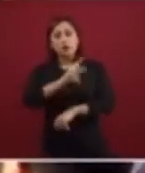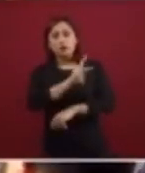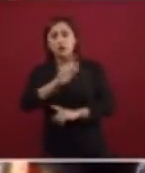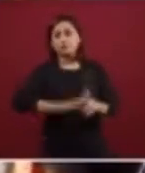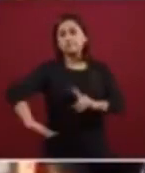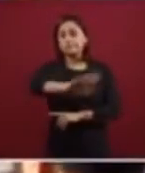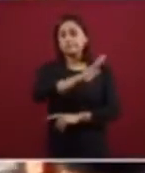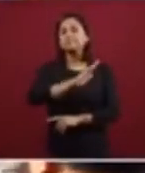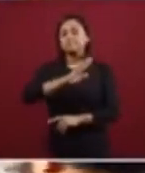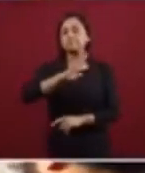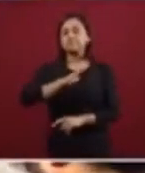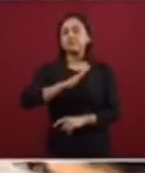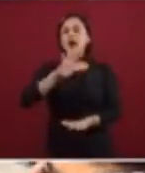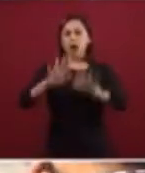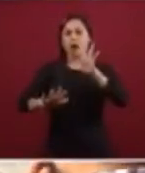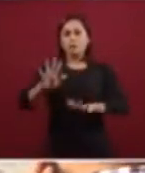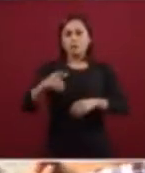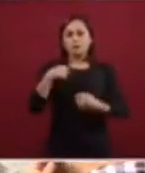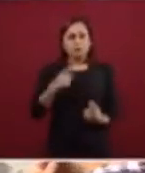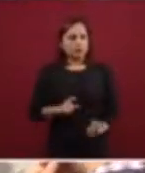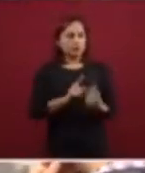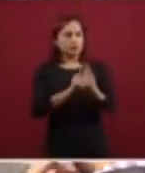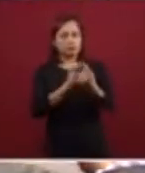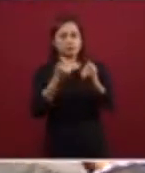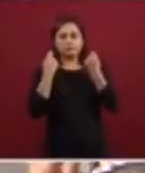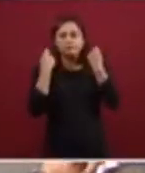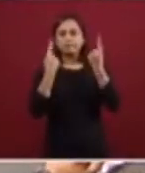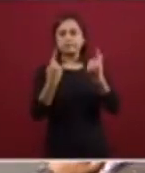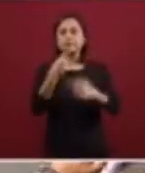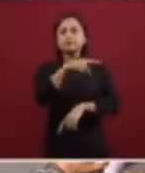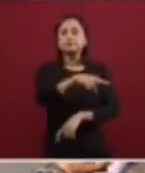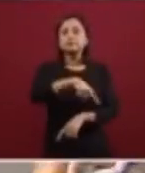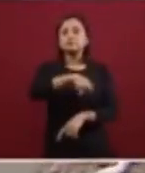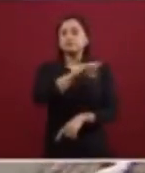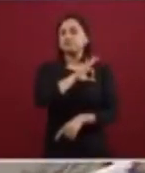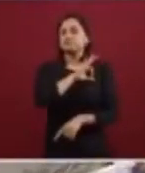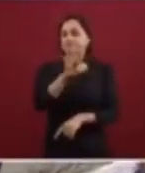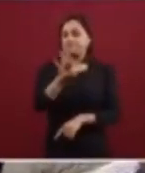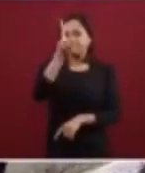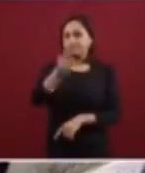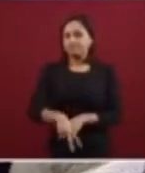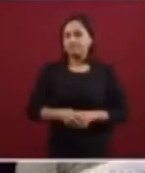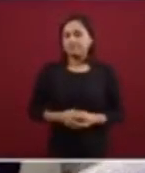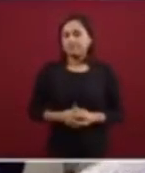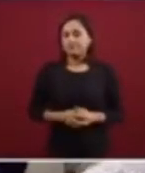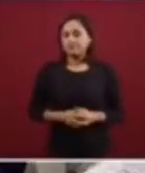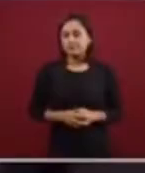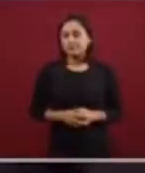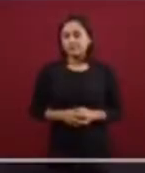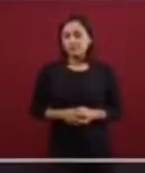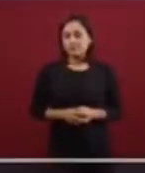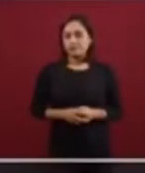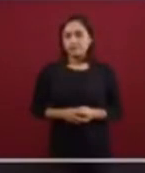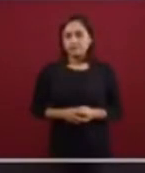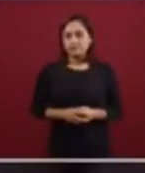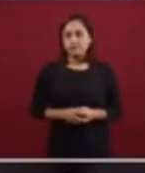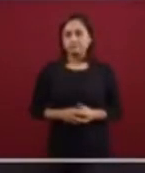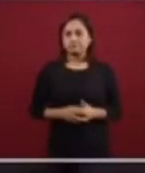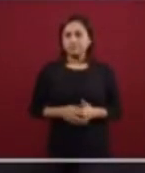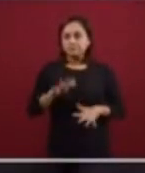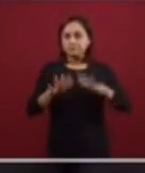todos los ciudadanos. Yo me quedo sorprendido de la capacidad de